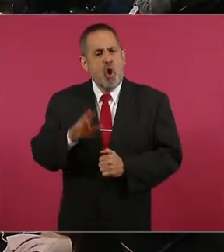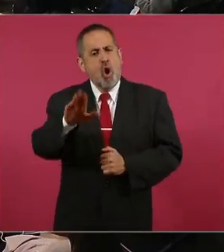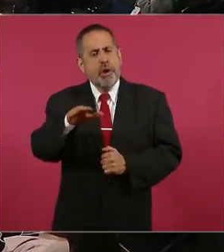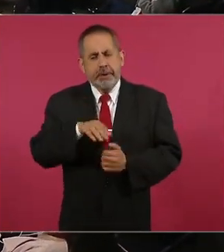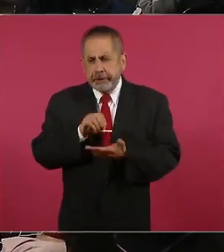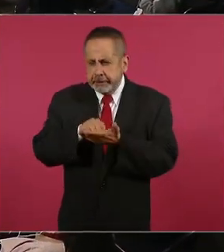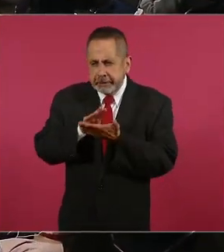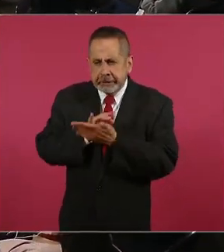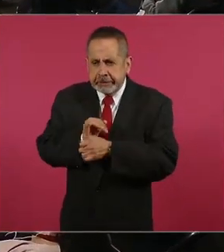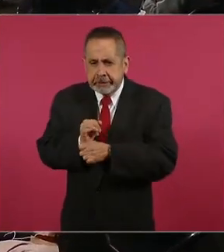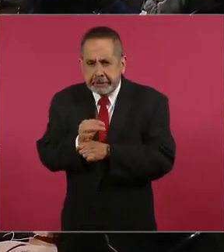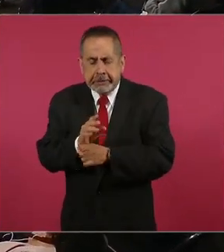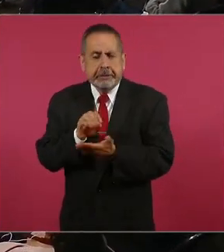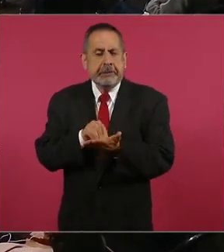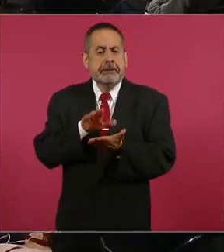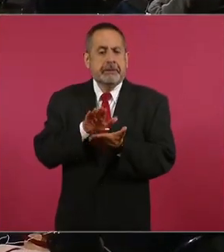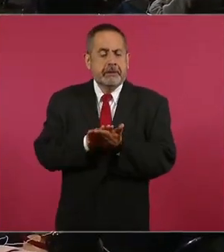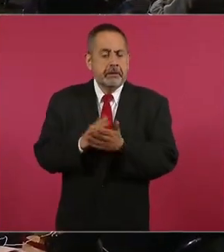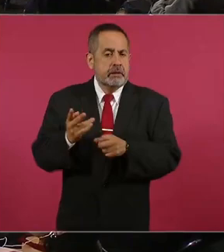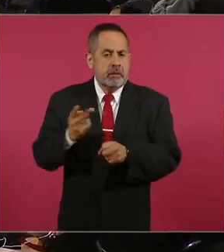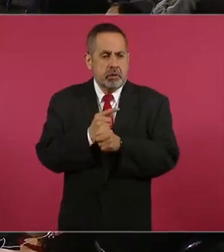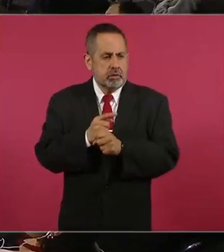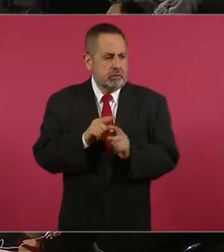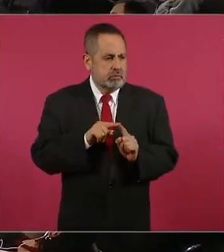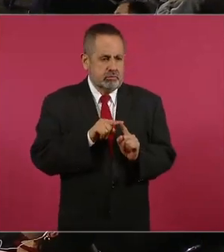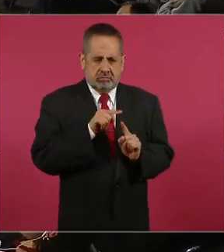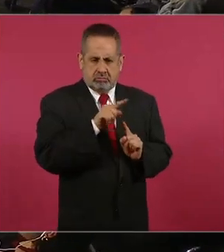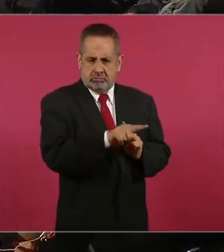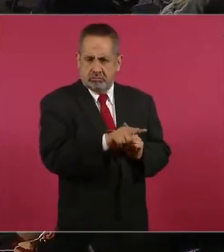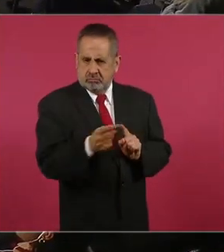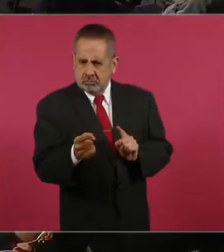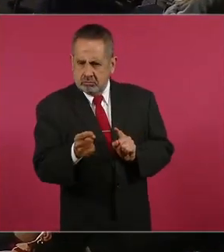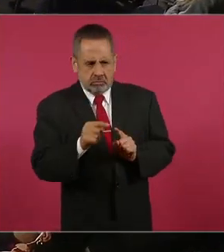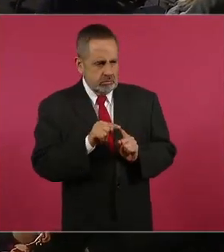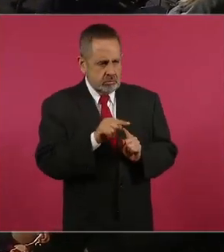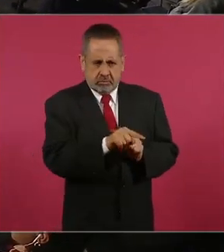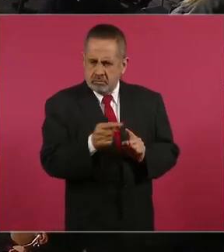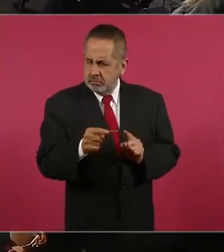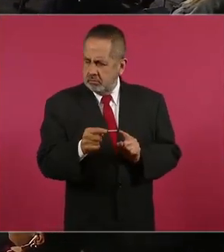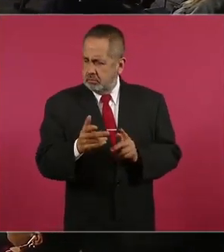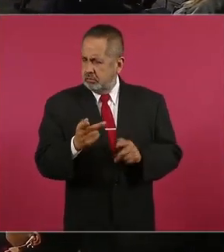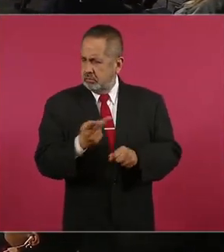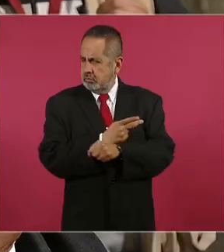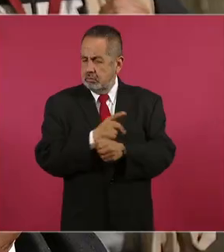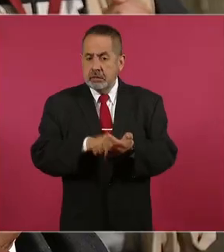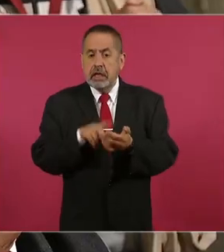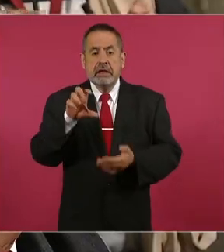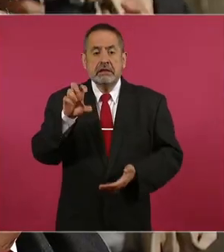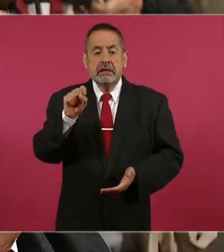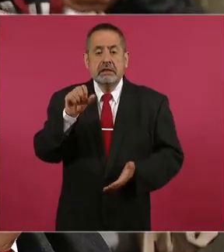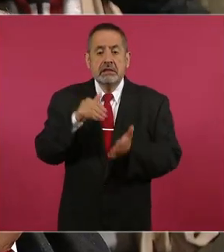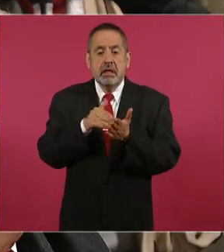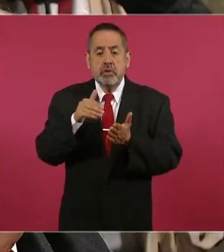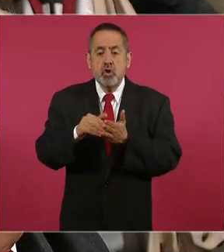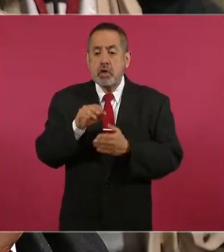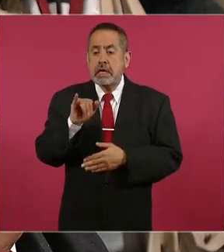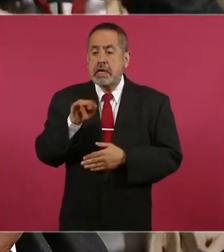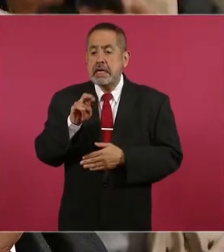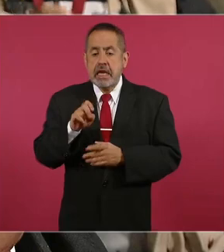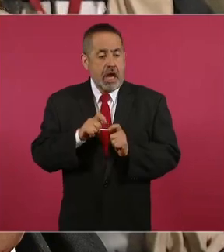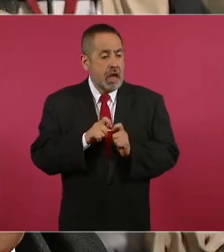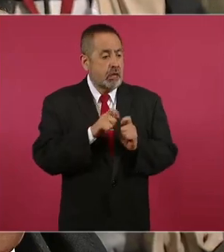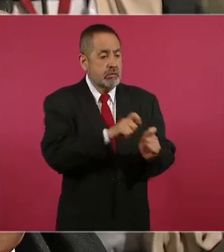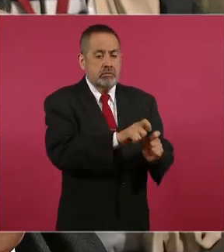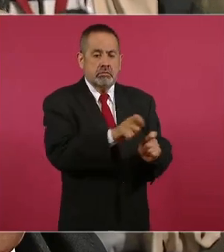documentamos la triangulación de alrededor de 60 millones, un poco más, de pesos del INE a